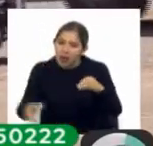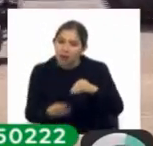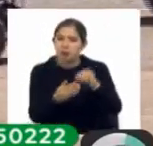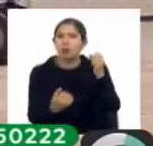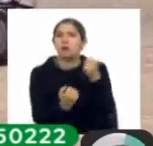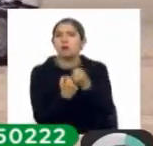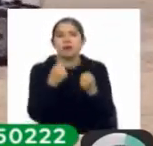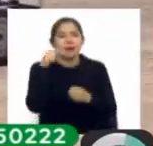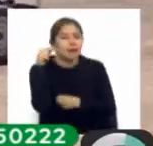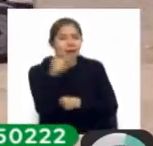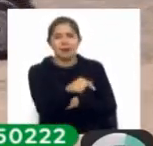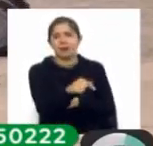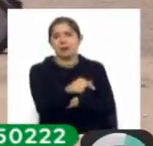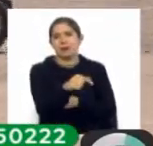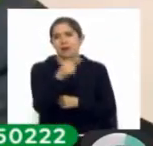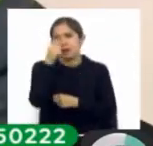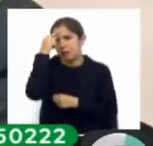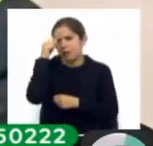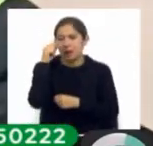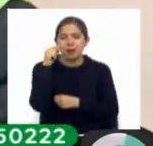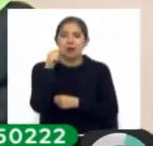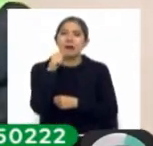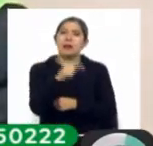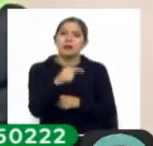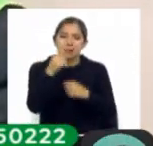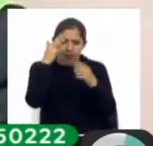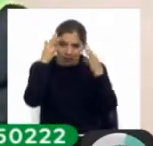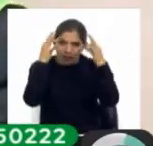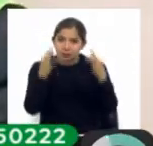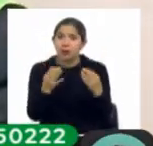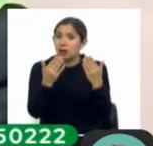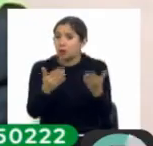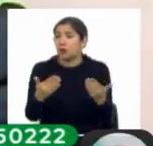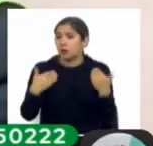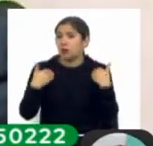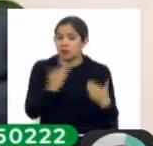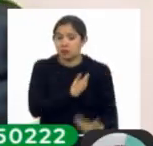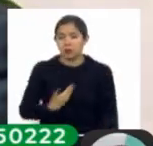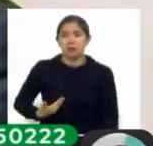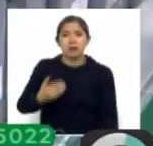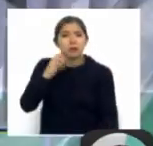Todos deberíamos sumarnos a esta decisión que ha tomado el presidente Evo Morales.